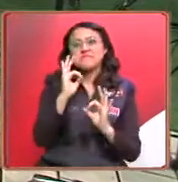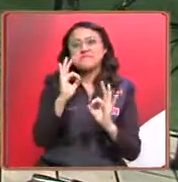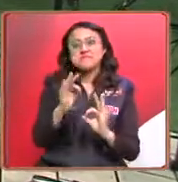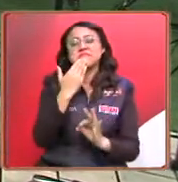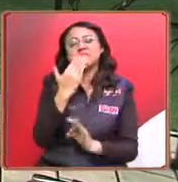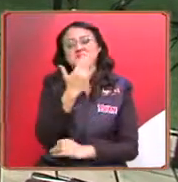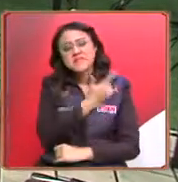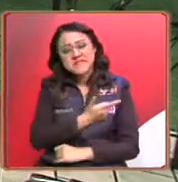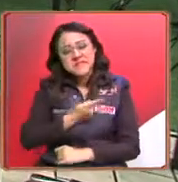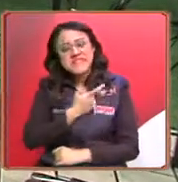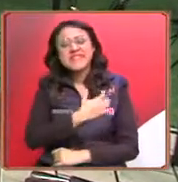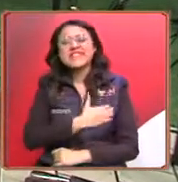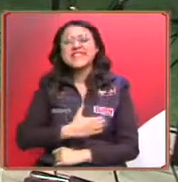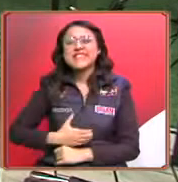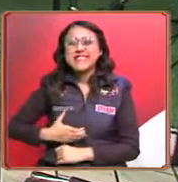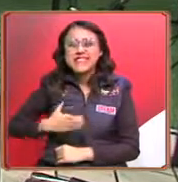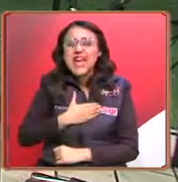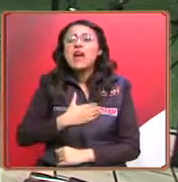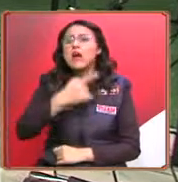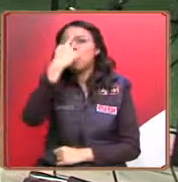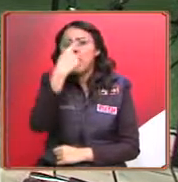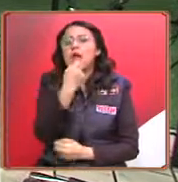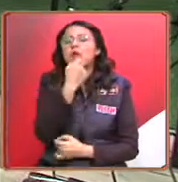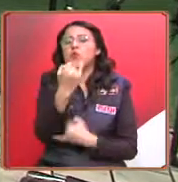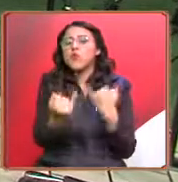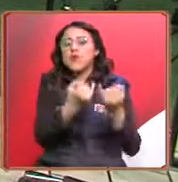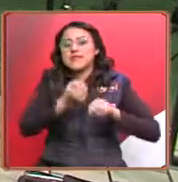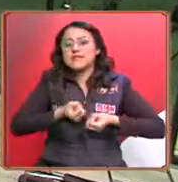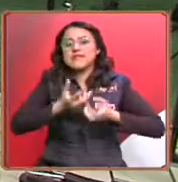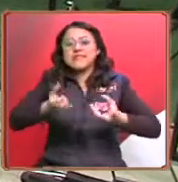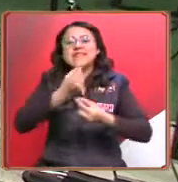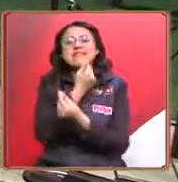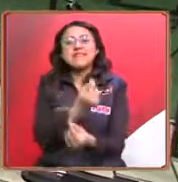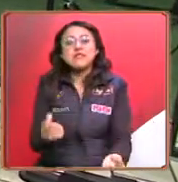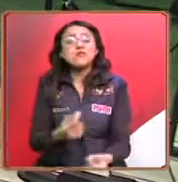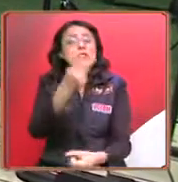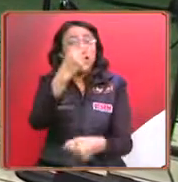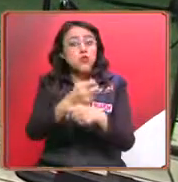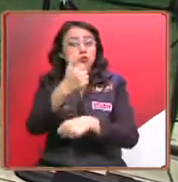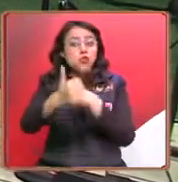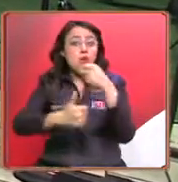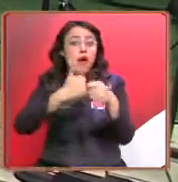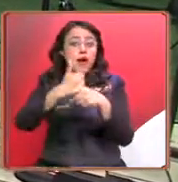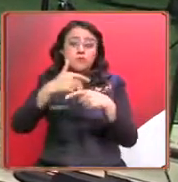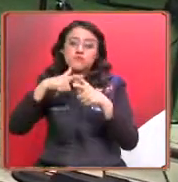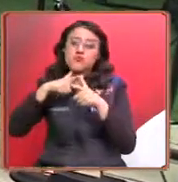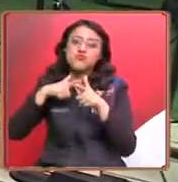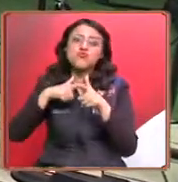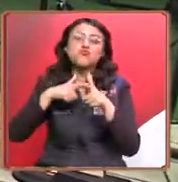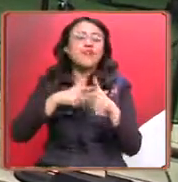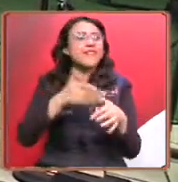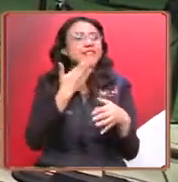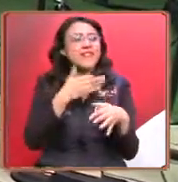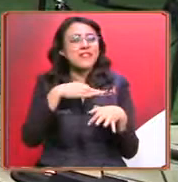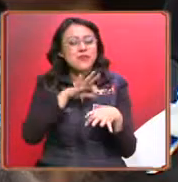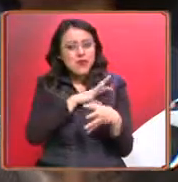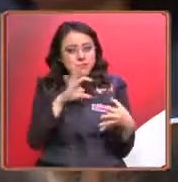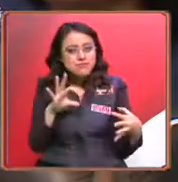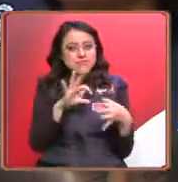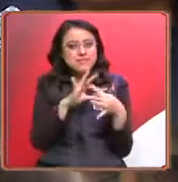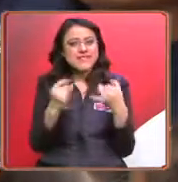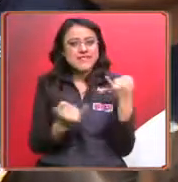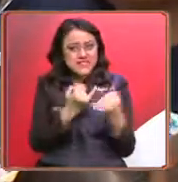muy contentos para dejar tantos juguetes para estos niños. Ya es la segunda ocasión en la que se encuentran aquí colaborando con Juguetón,